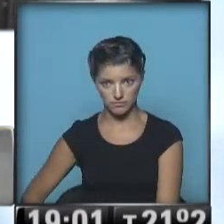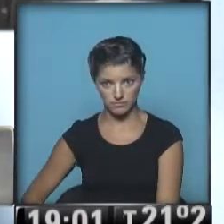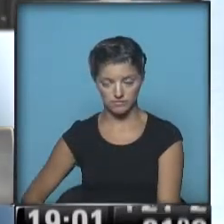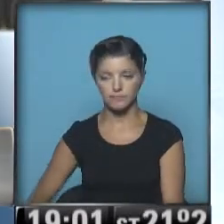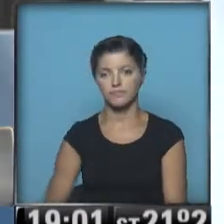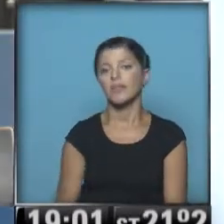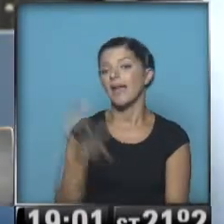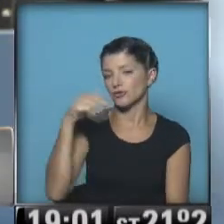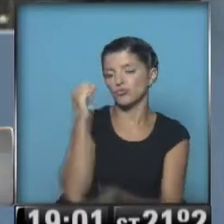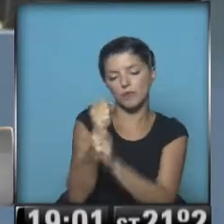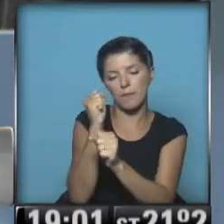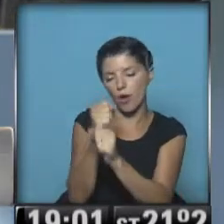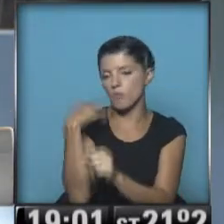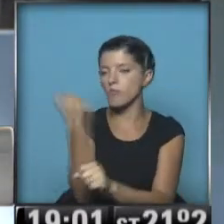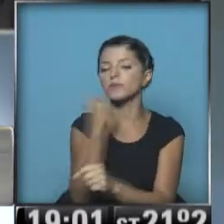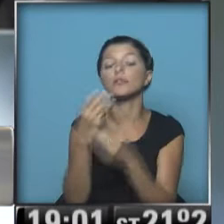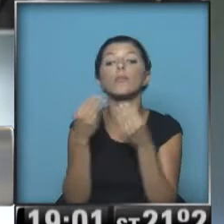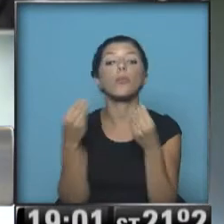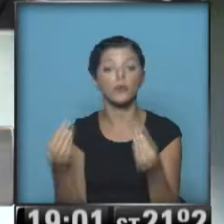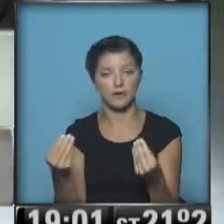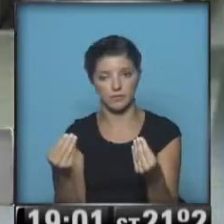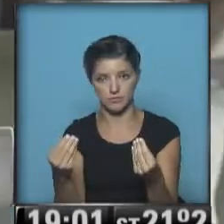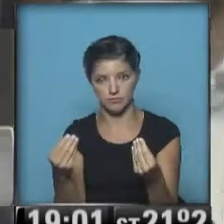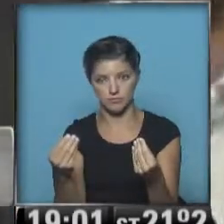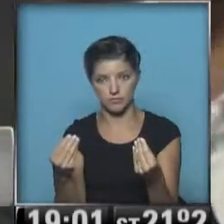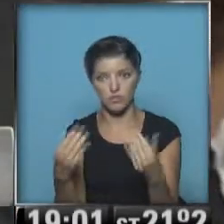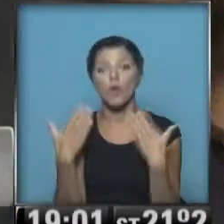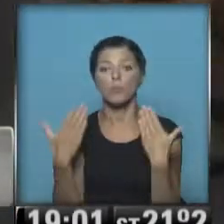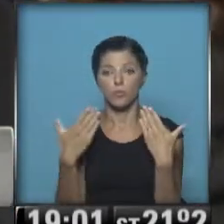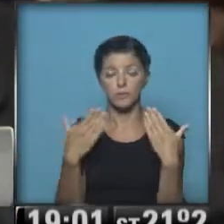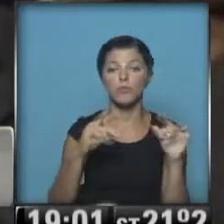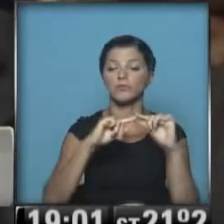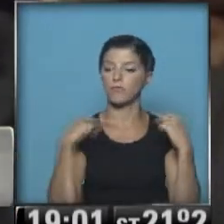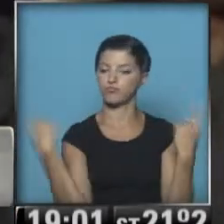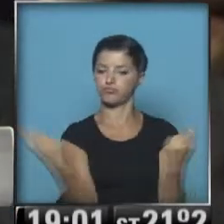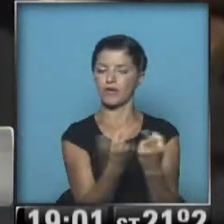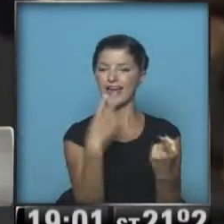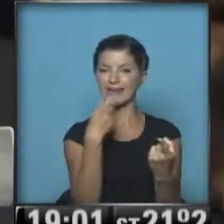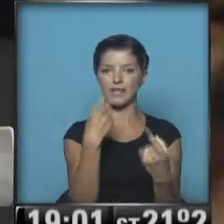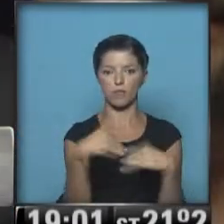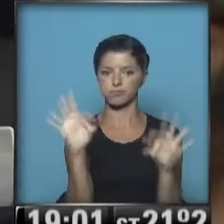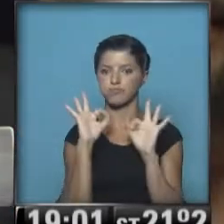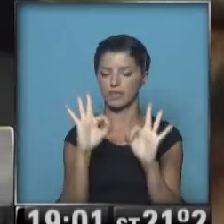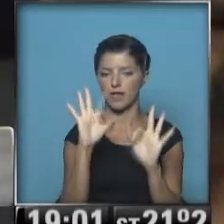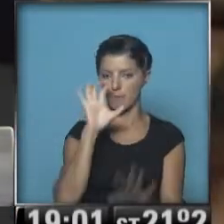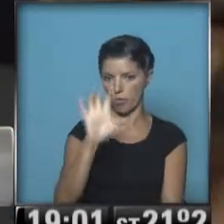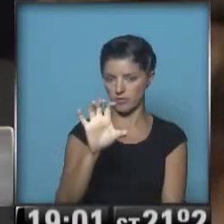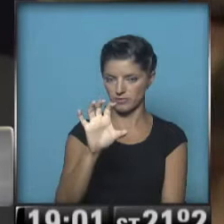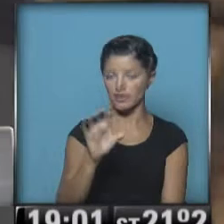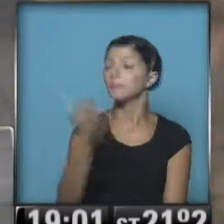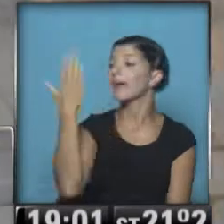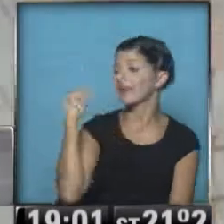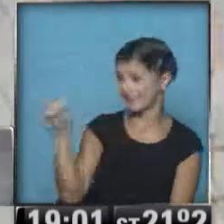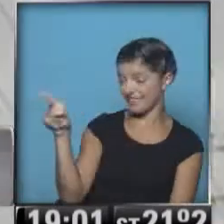Indudablemente es una obra muy importante porque nos permite cerrar el anillo energético en la provincia. Recién le decía el ingeniero